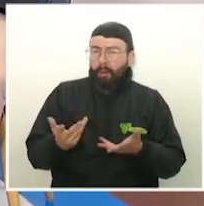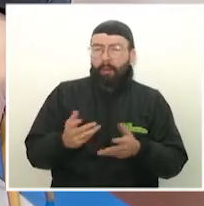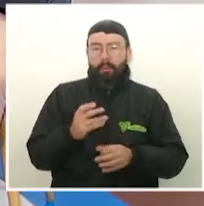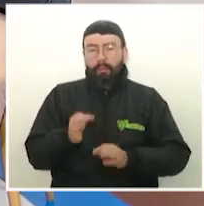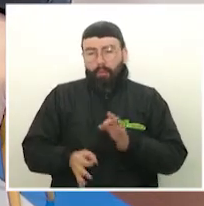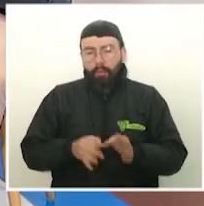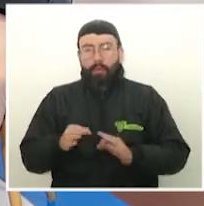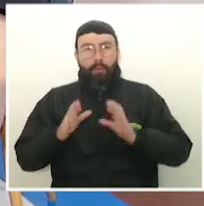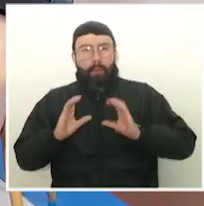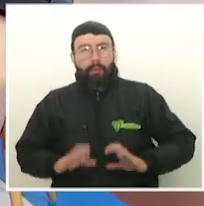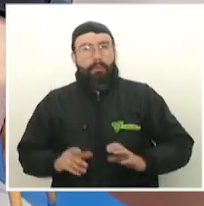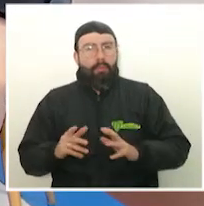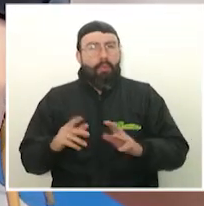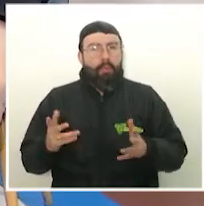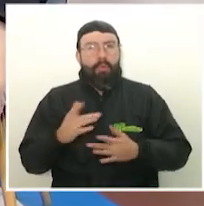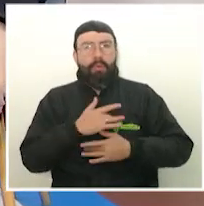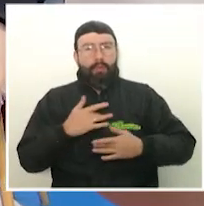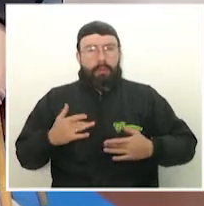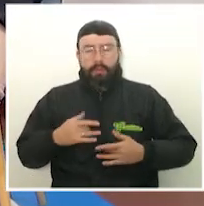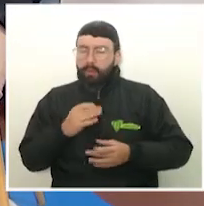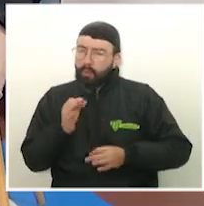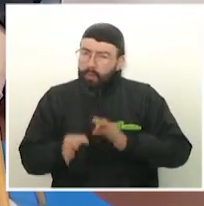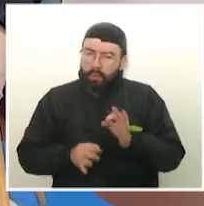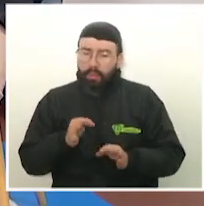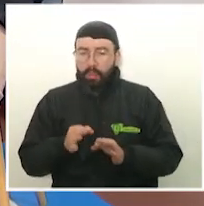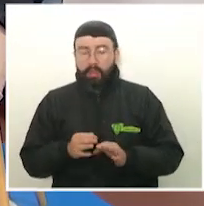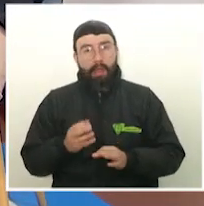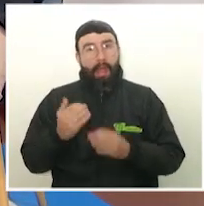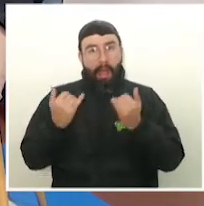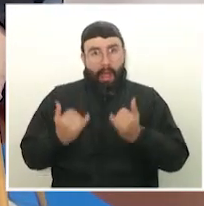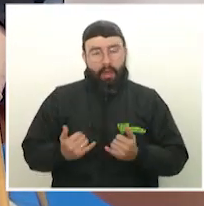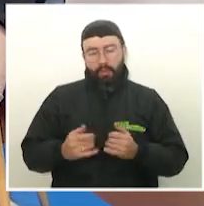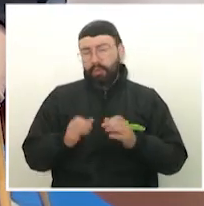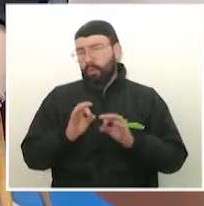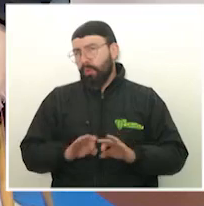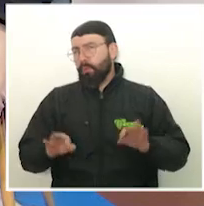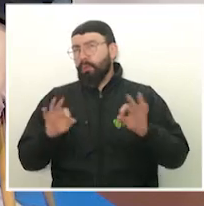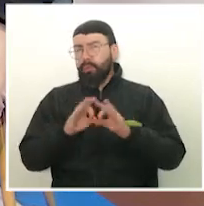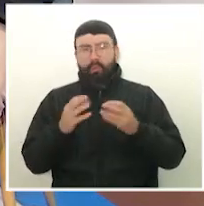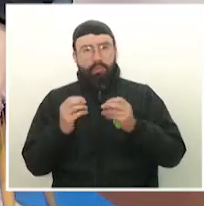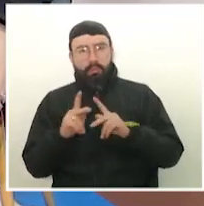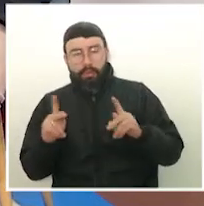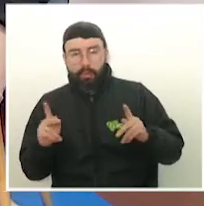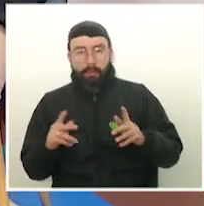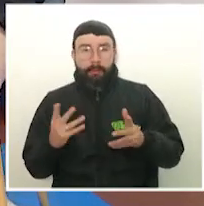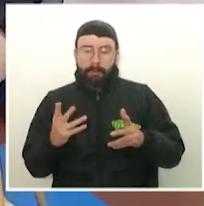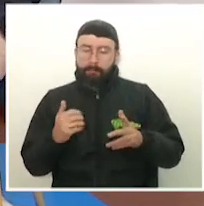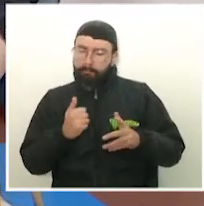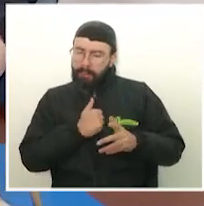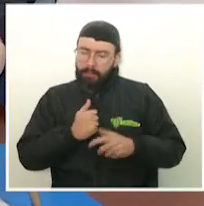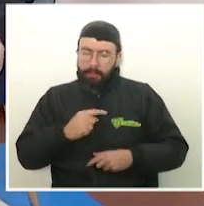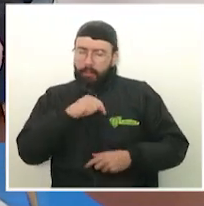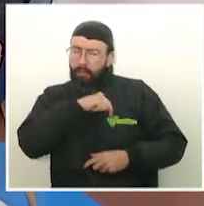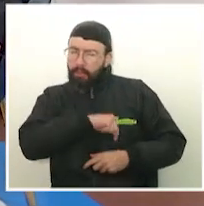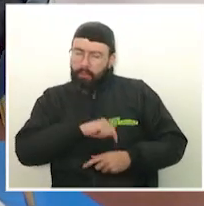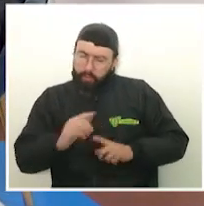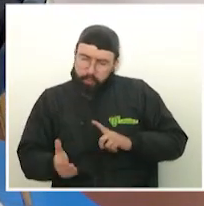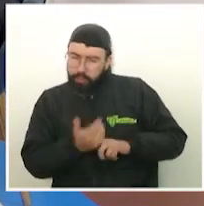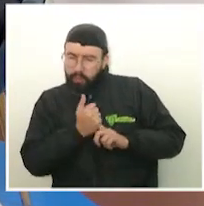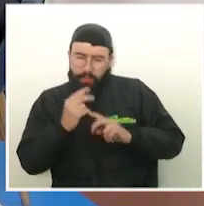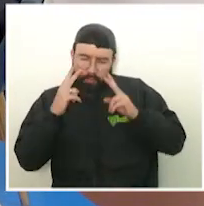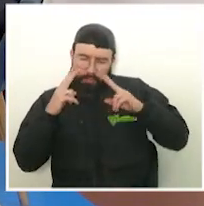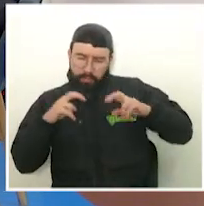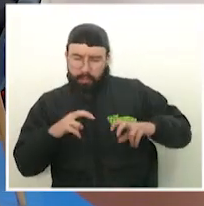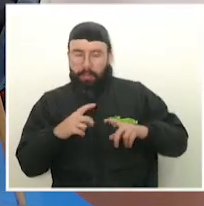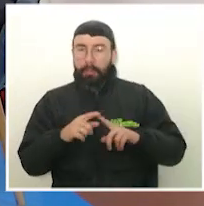nuestra salud, más ahora en esta época donde las personas han tenido que encontrarse con sí mismas, pero a la vez ha aumentado la ansiedad,